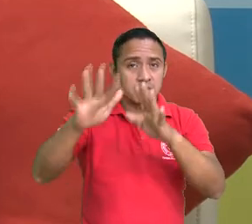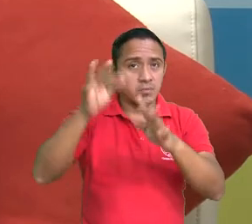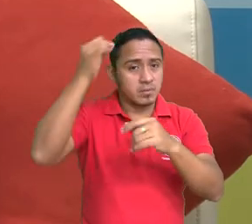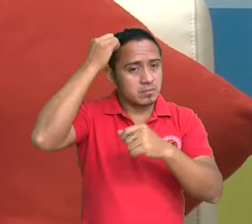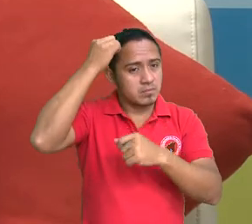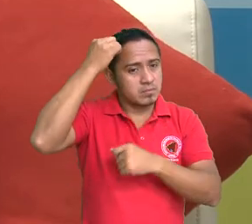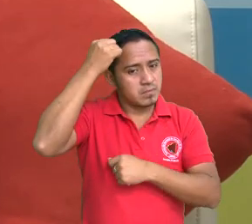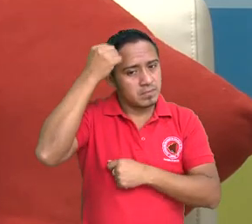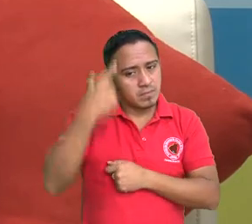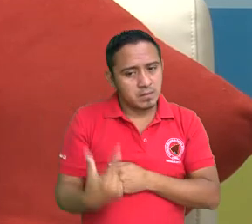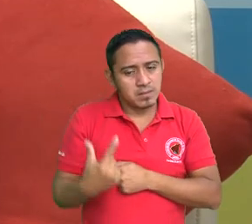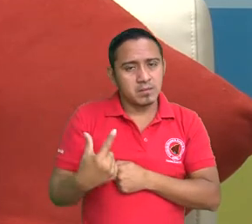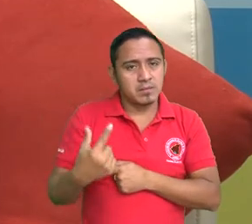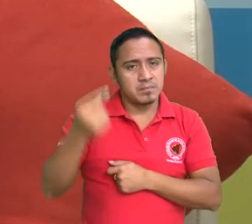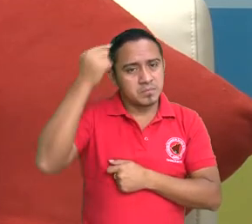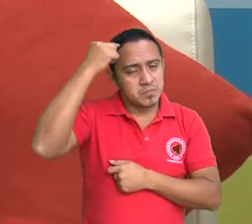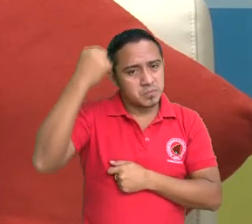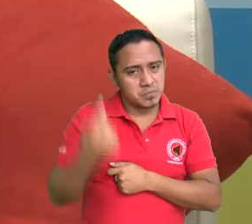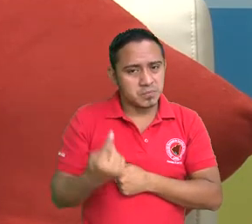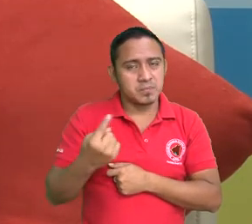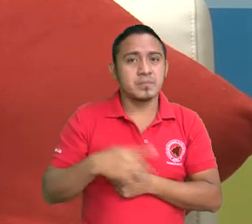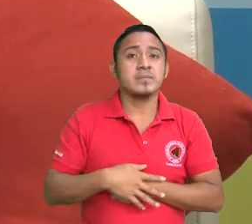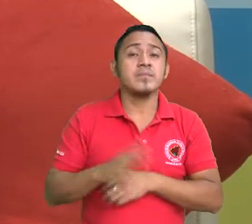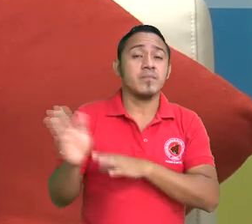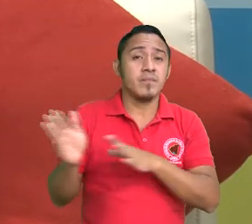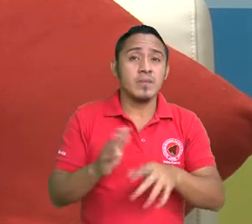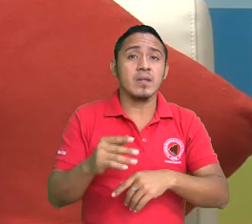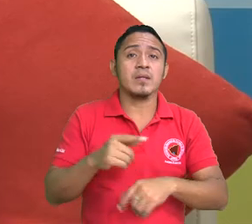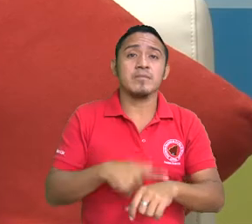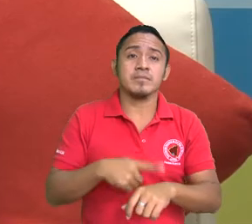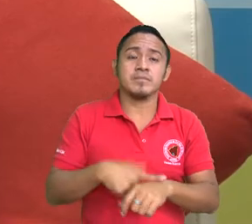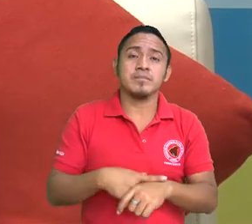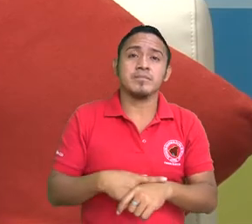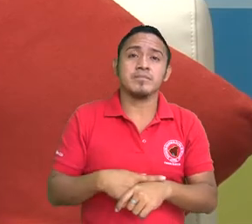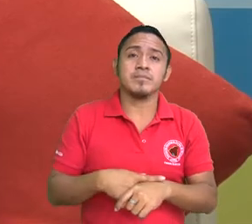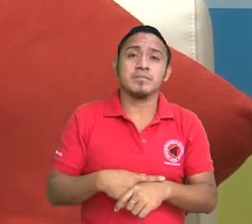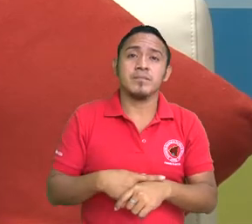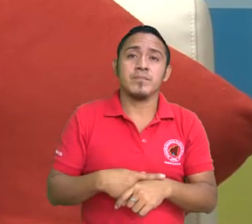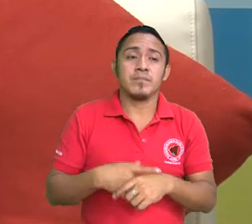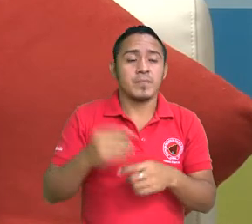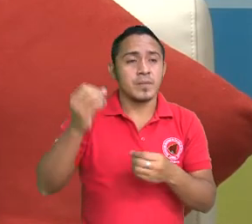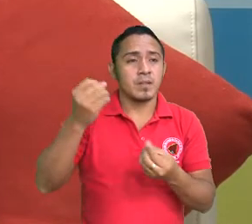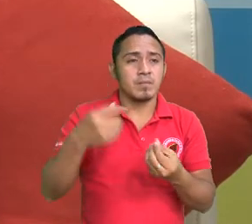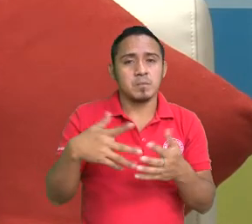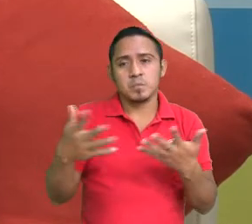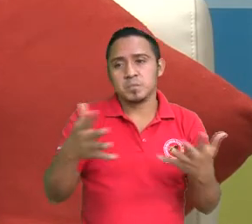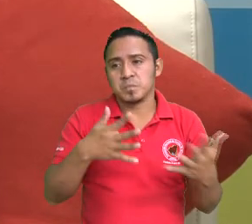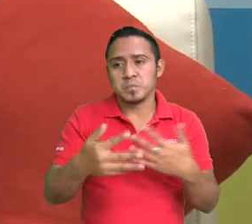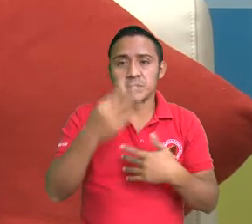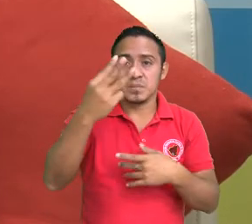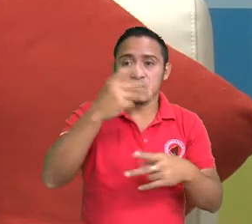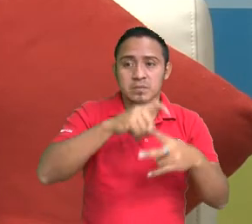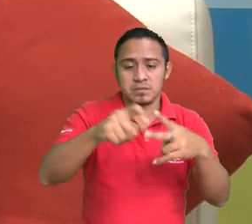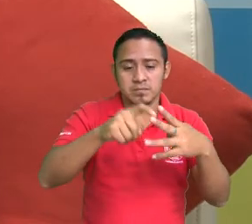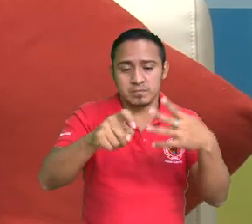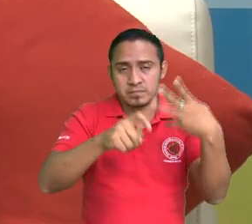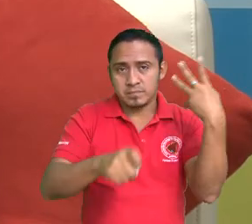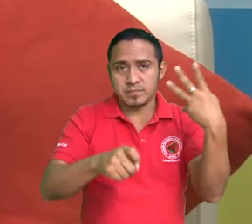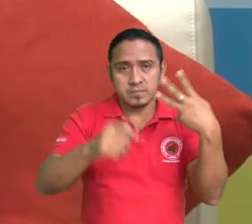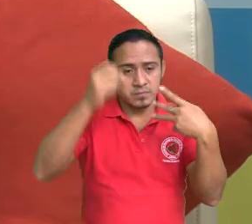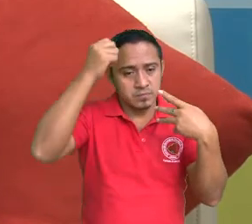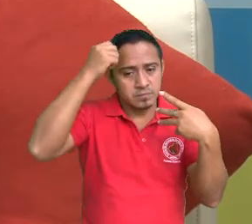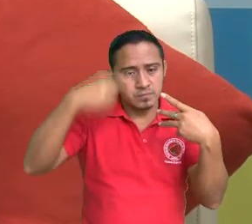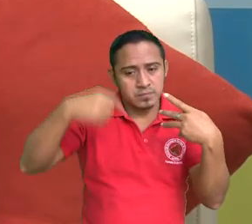después se puede desprender. ¿Ves? Yeah. Las fases de caída así súbitas pueden dilatar hasta 3 meses.